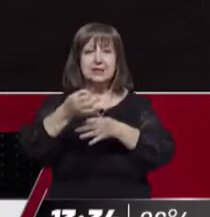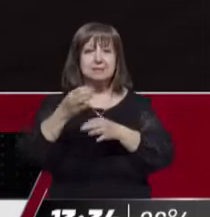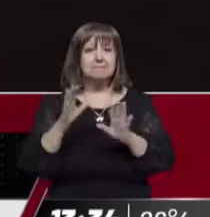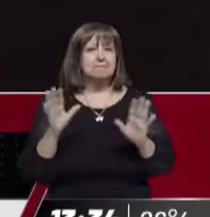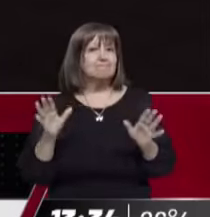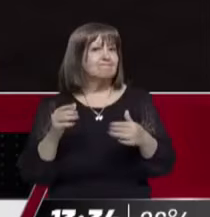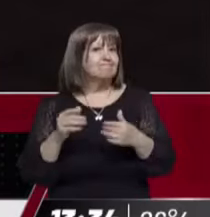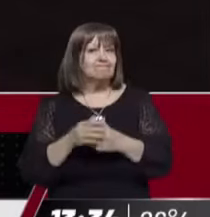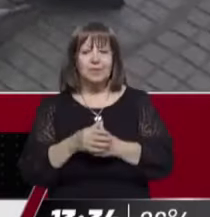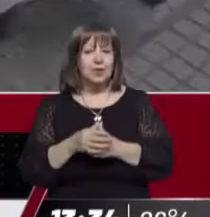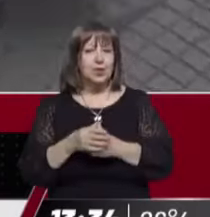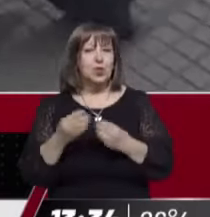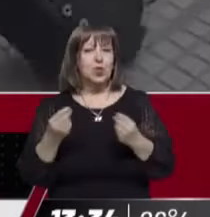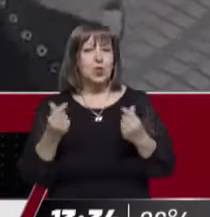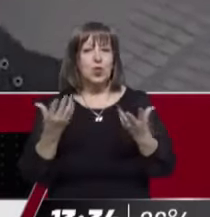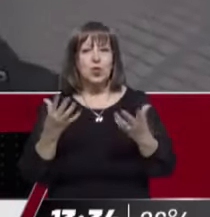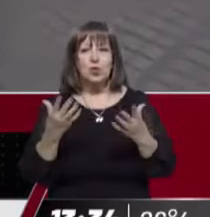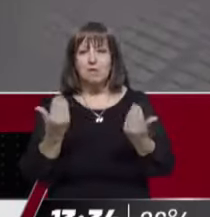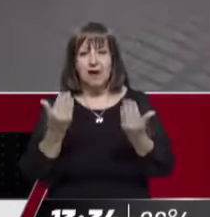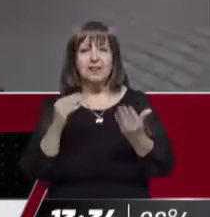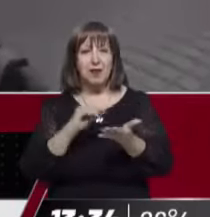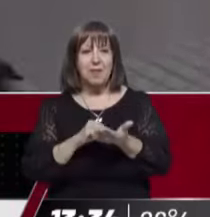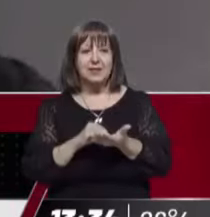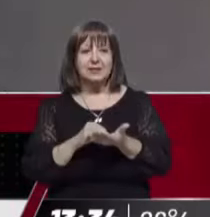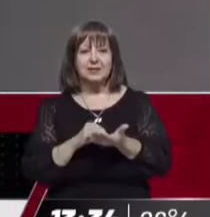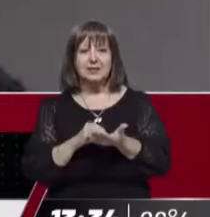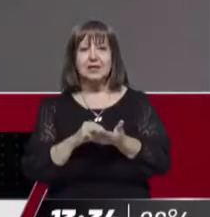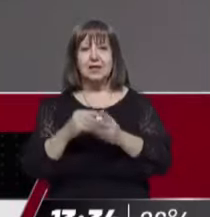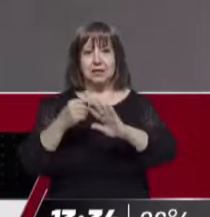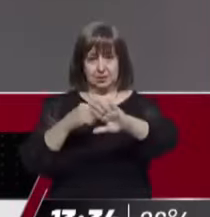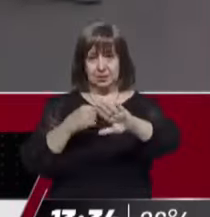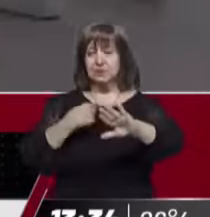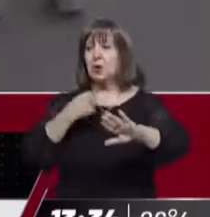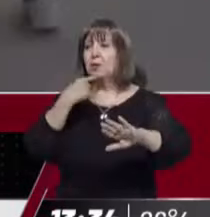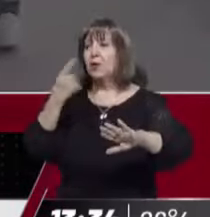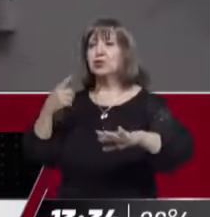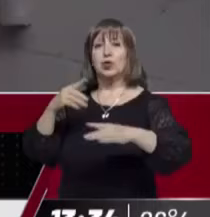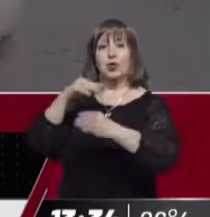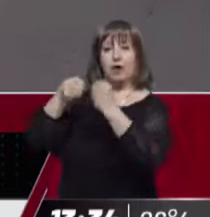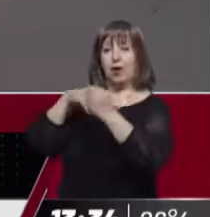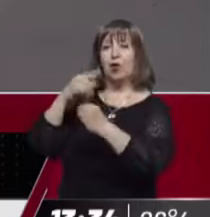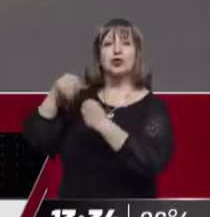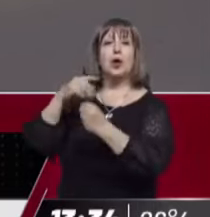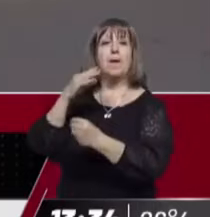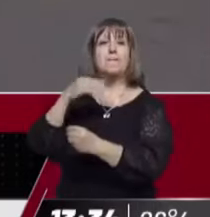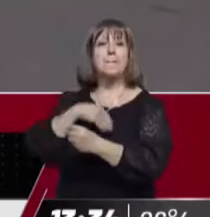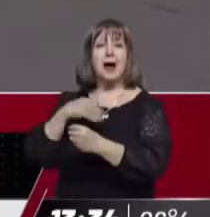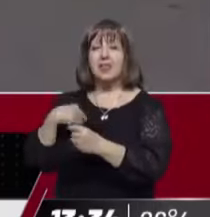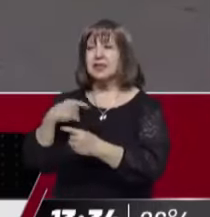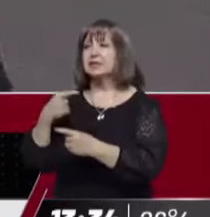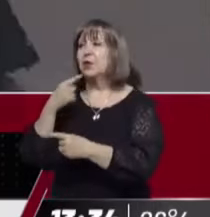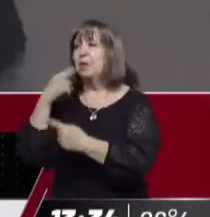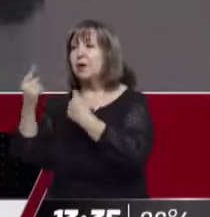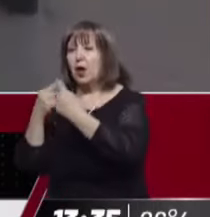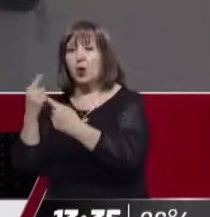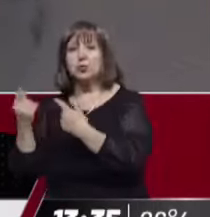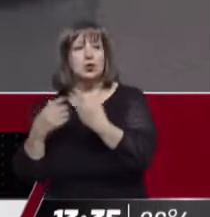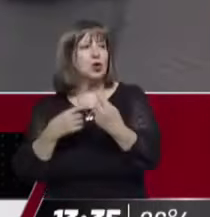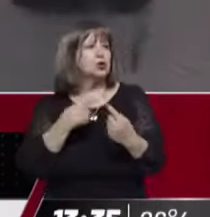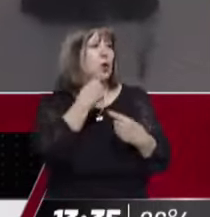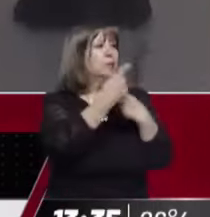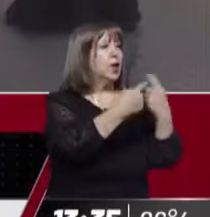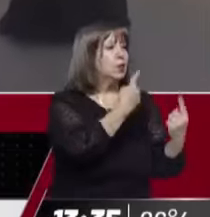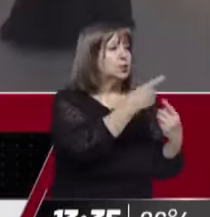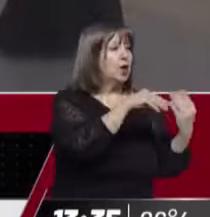con los padres lo que más coincidimos es el tema de que hay que tomar medidas, suspensión o